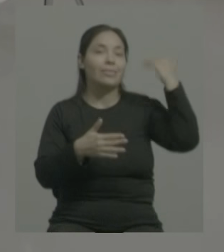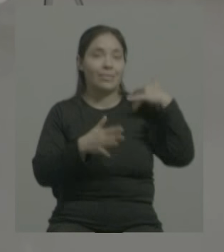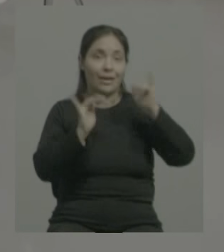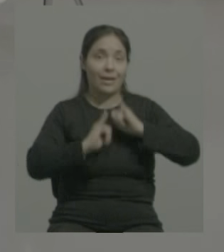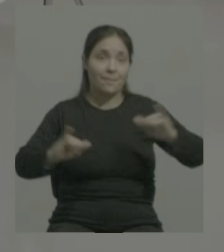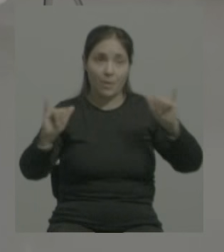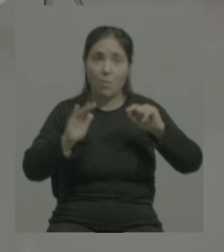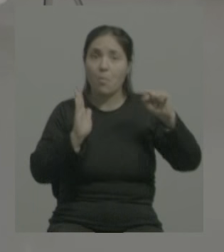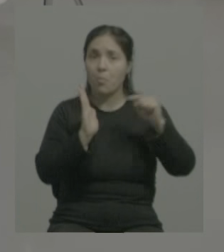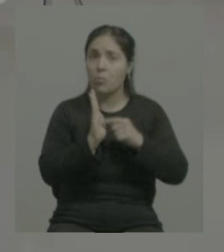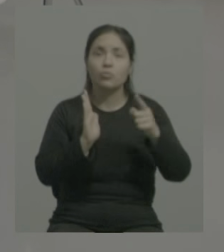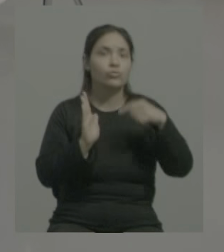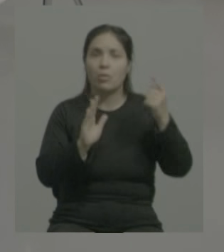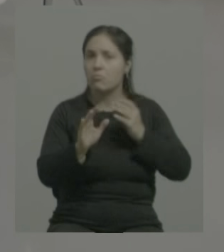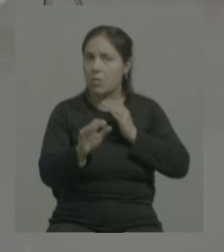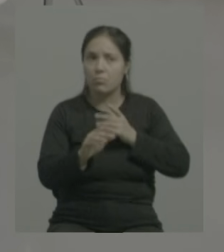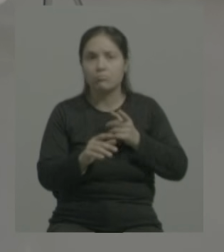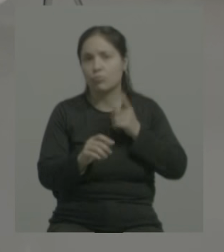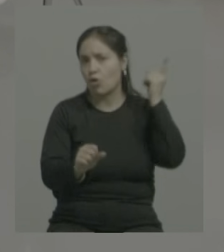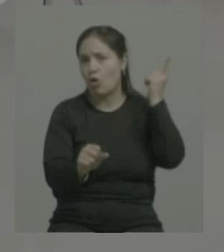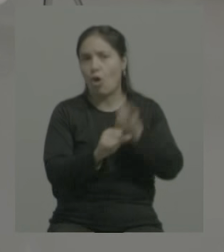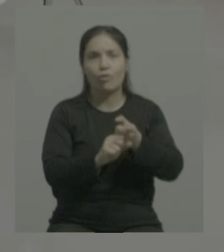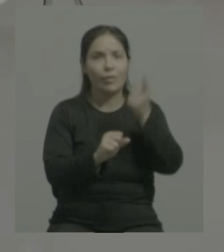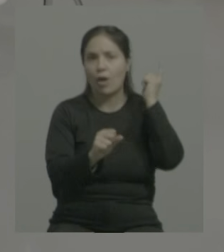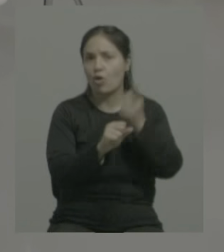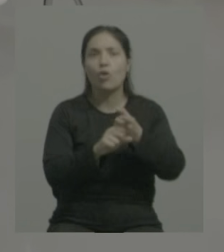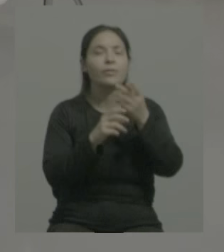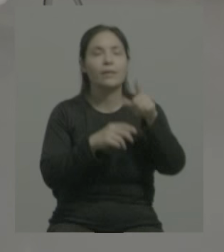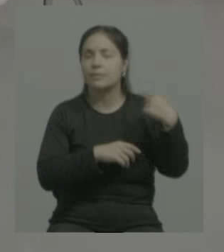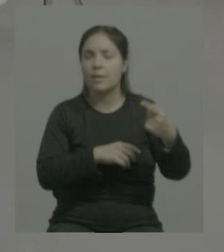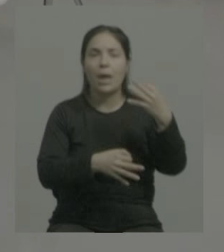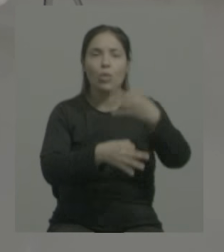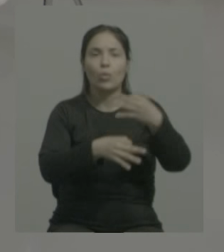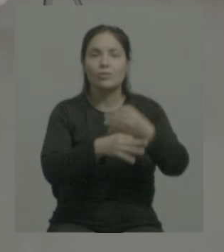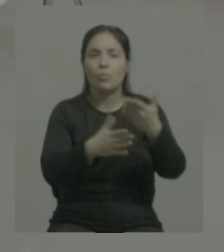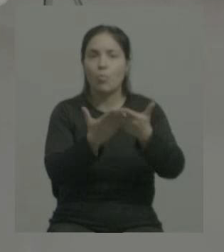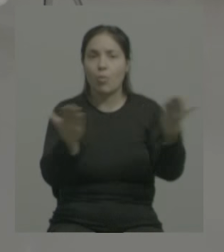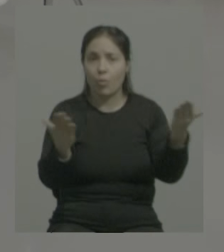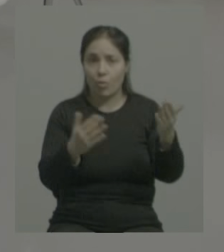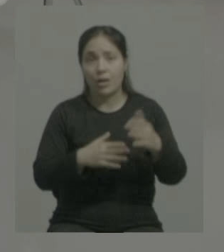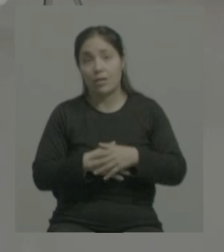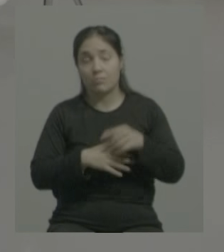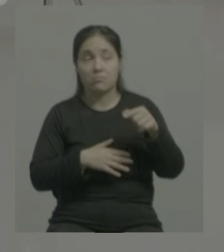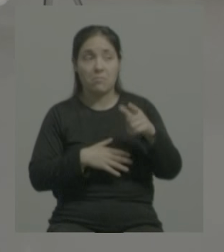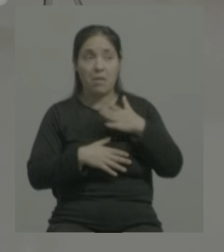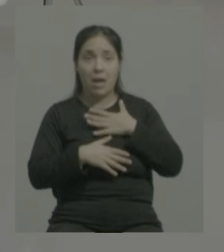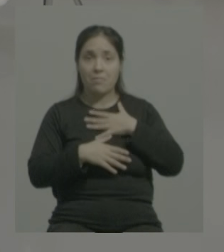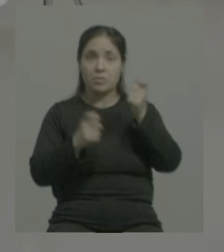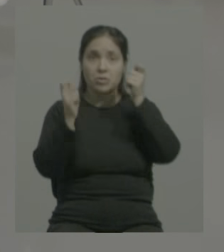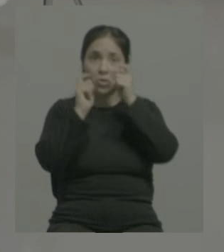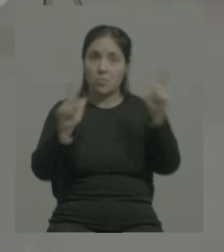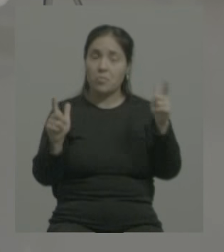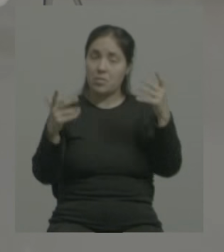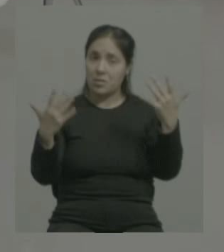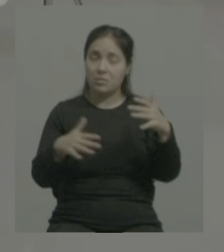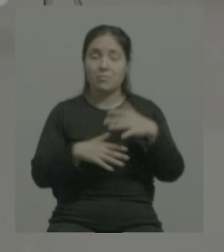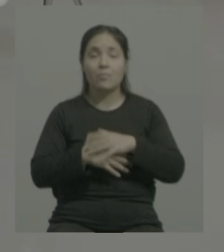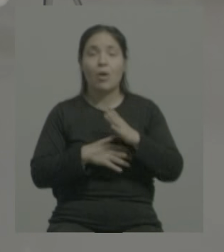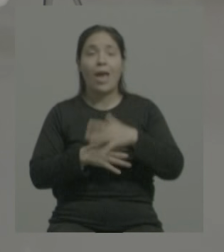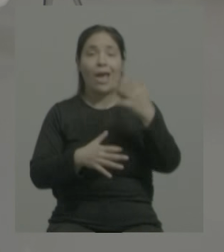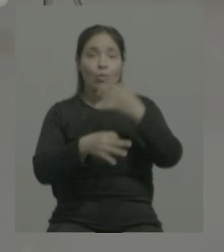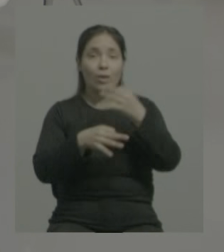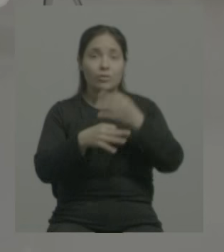punto que siempre atacó, ¿no?, la educación pública, que a mí me resulta llamativo porque quienes transitamos la educación pública